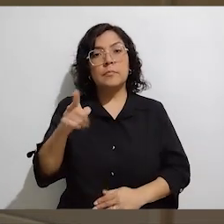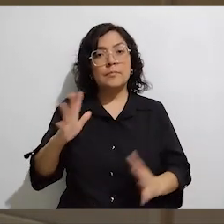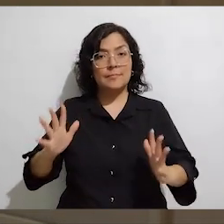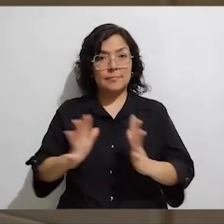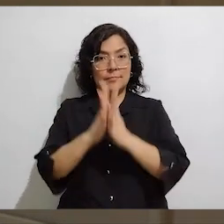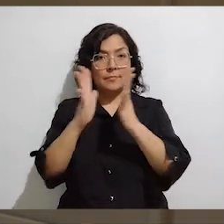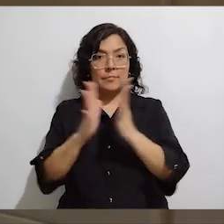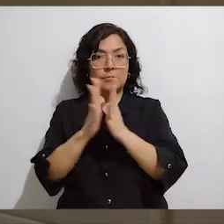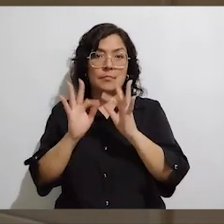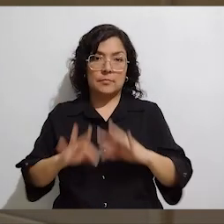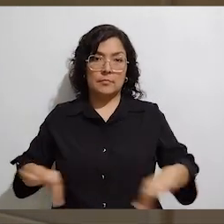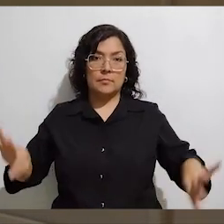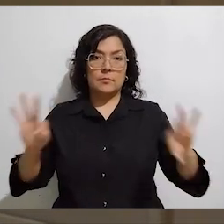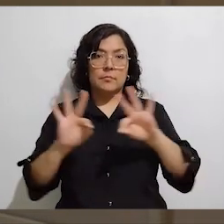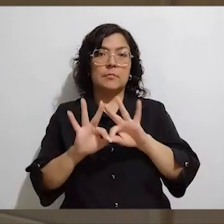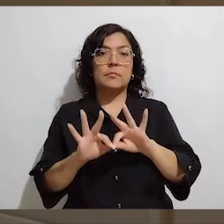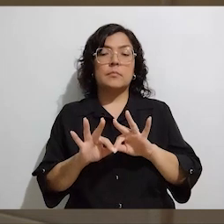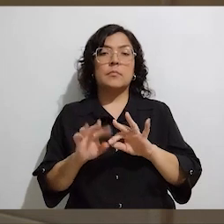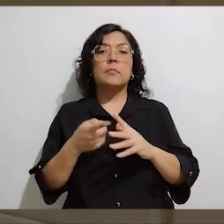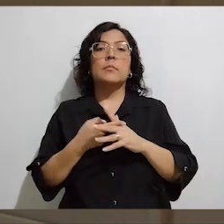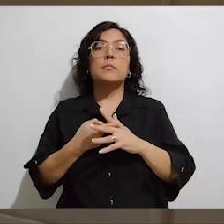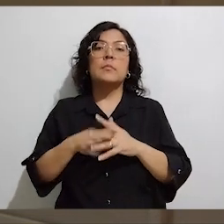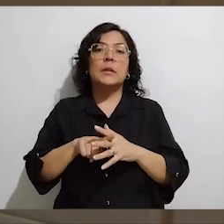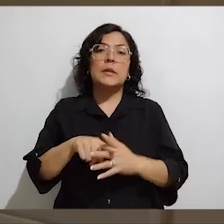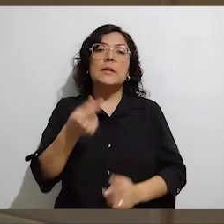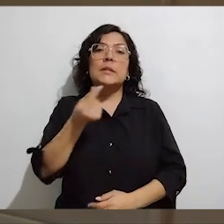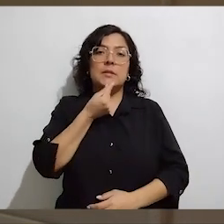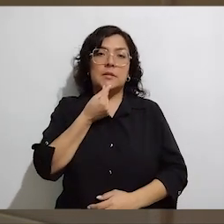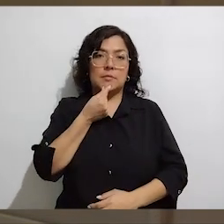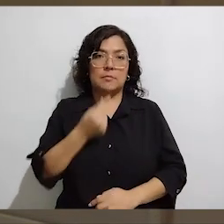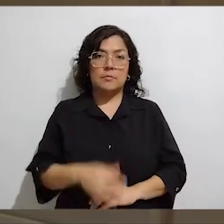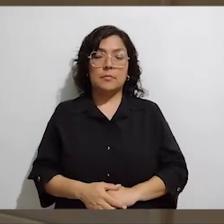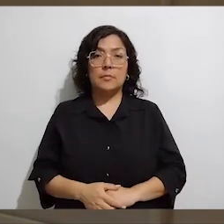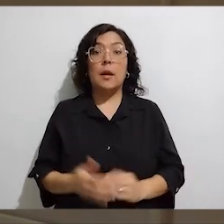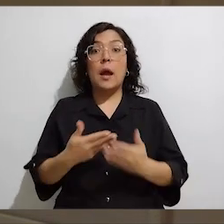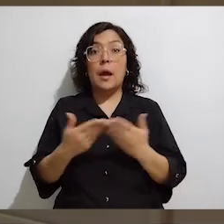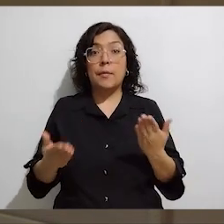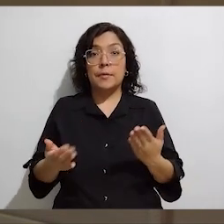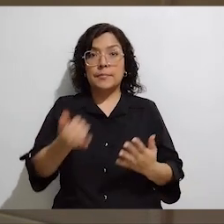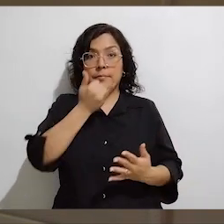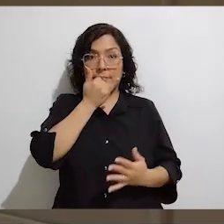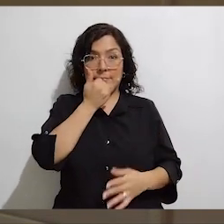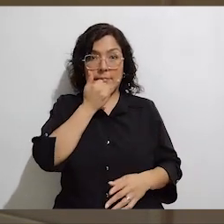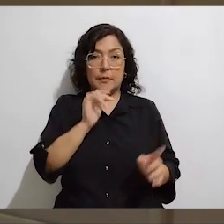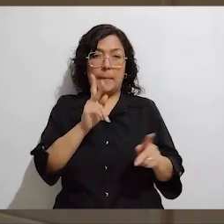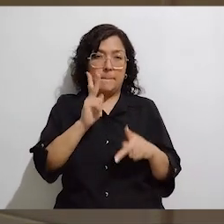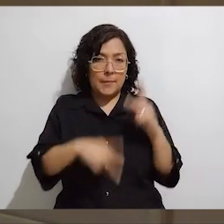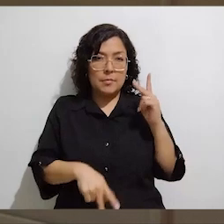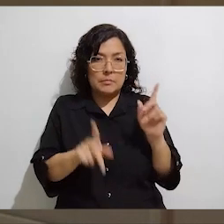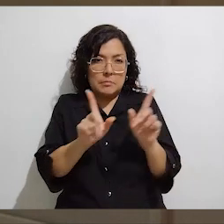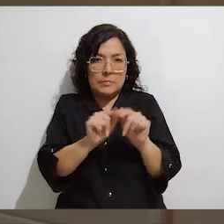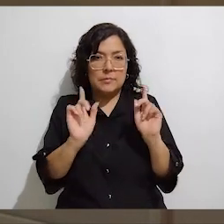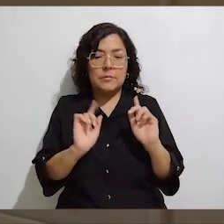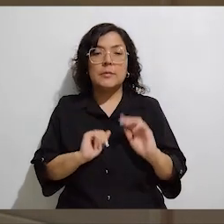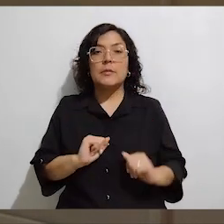ciudadana empieza desde la niñez. Vamos aquí a hacer una muy breve pausa y enseguida